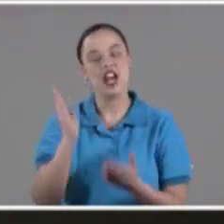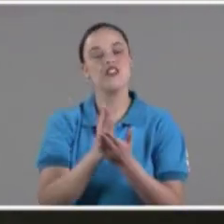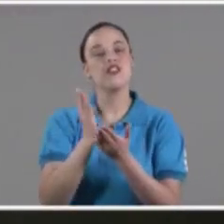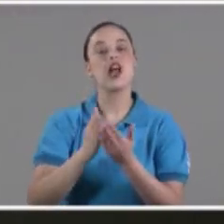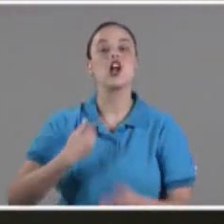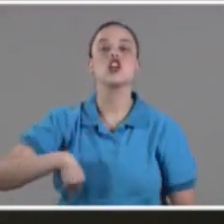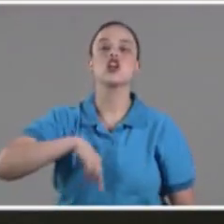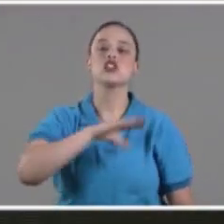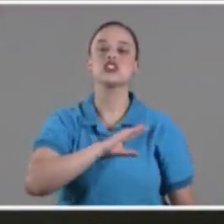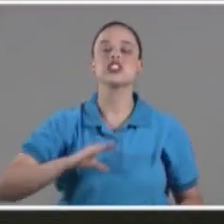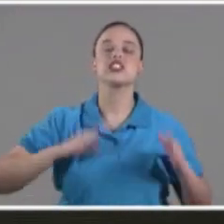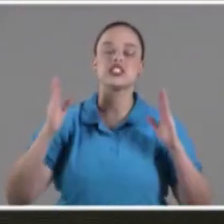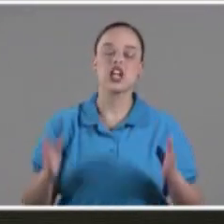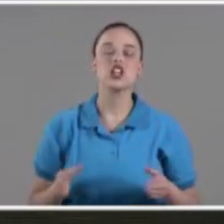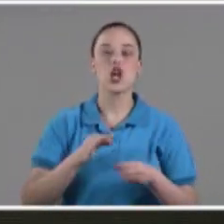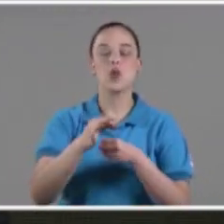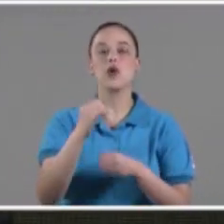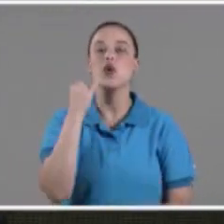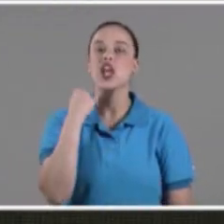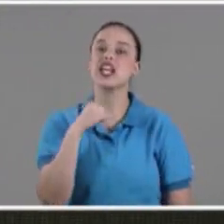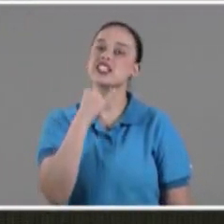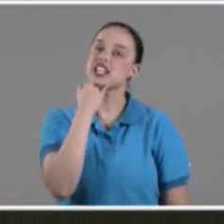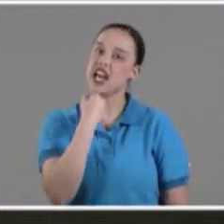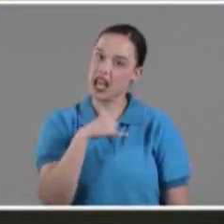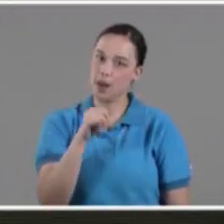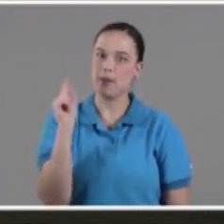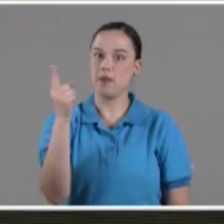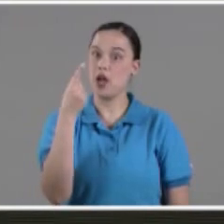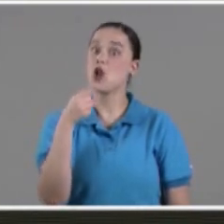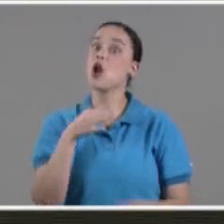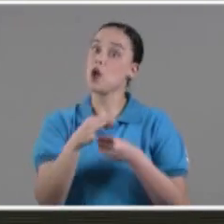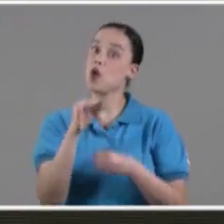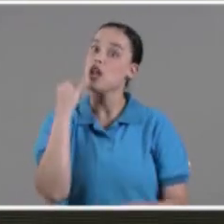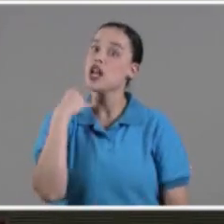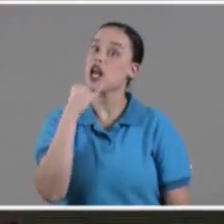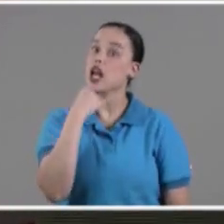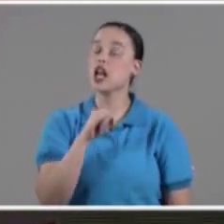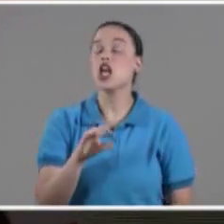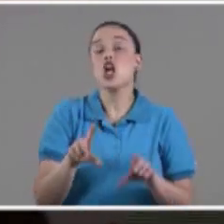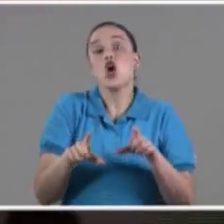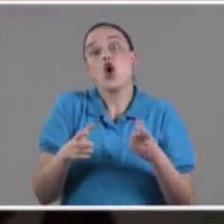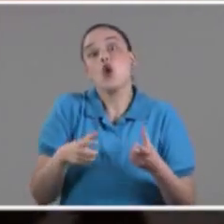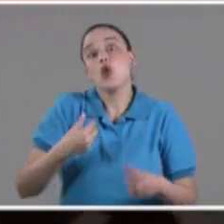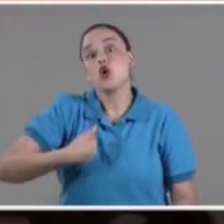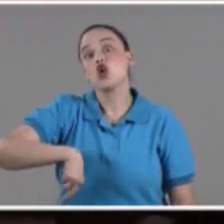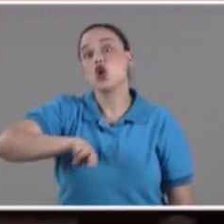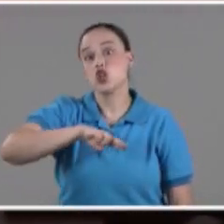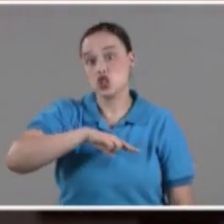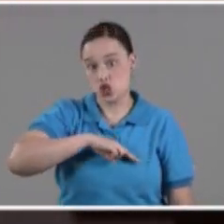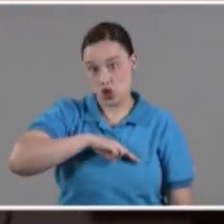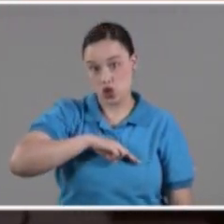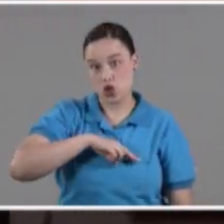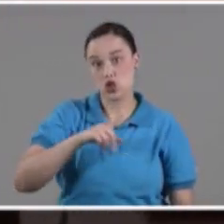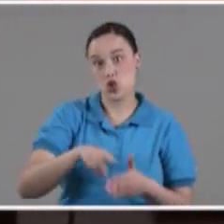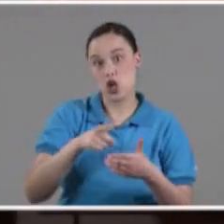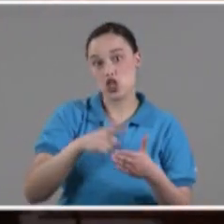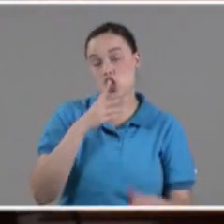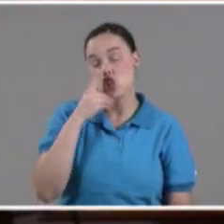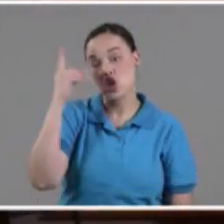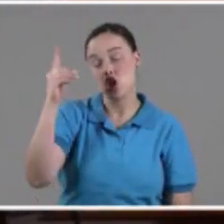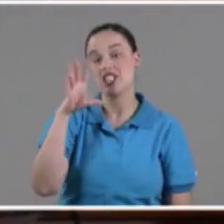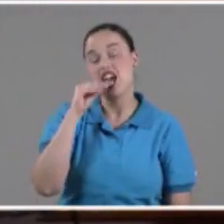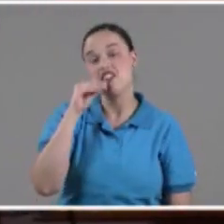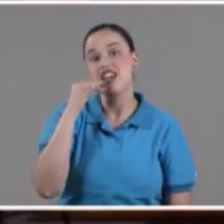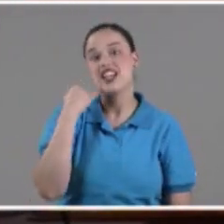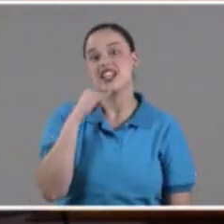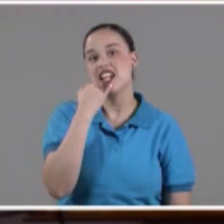y al pueblo de Israel primero al pueblo de Israel y luego como nosotros somos cuando Dios le habla a Israel